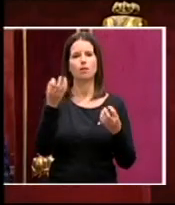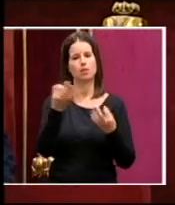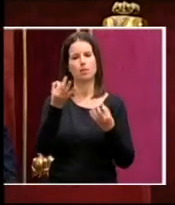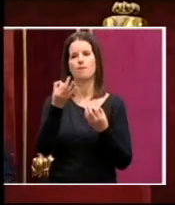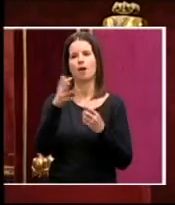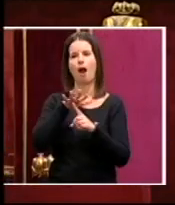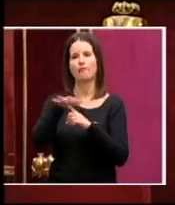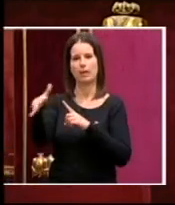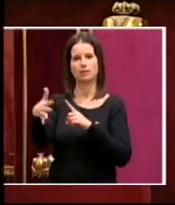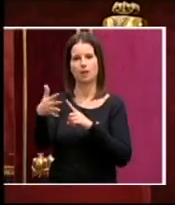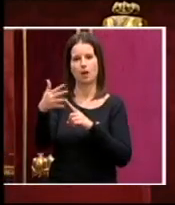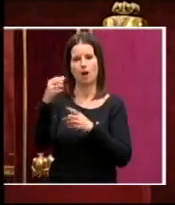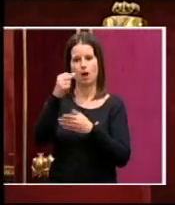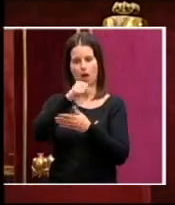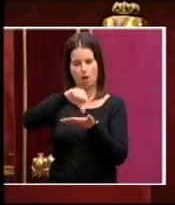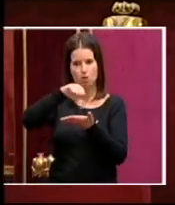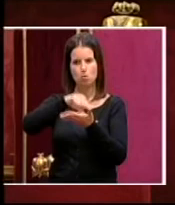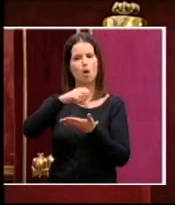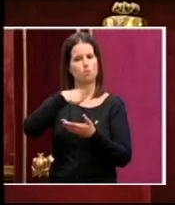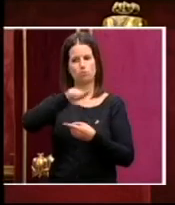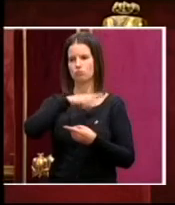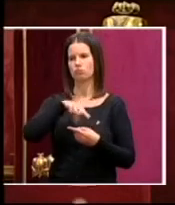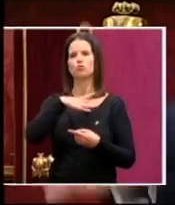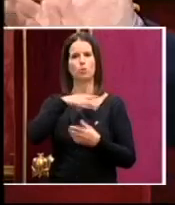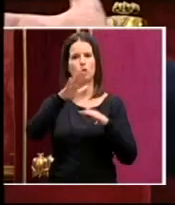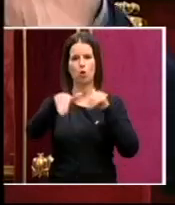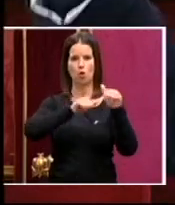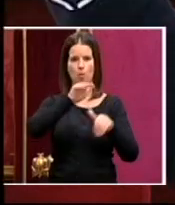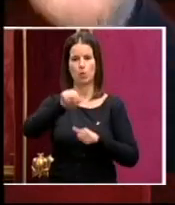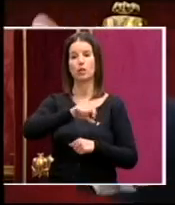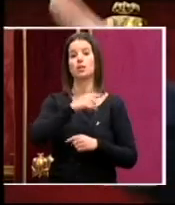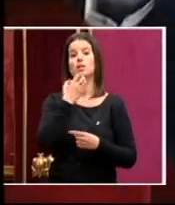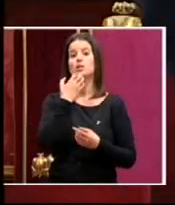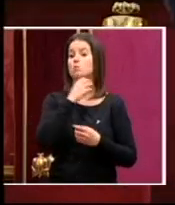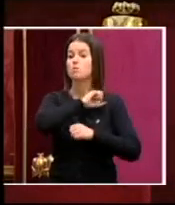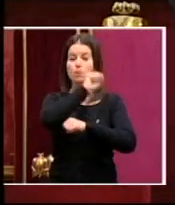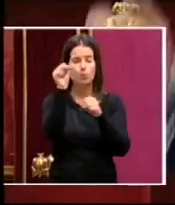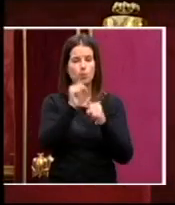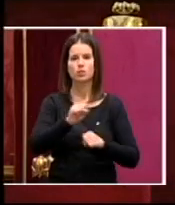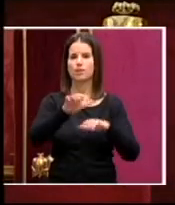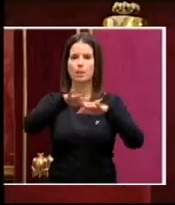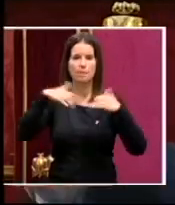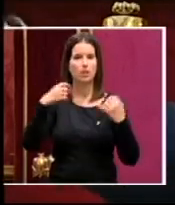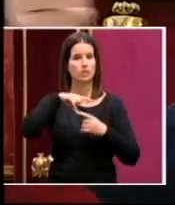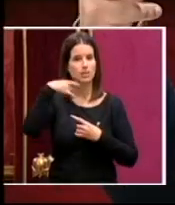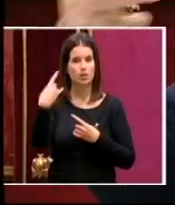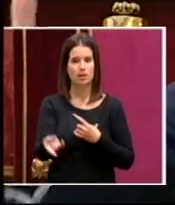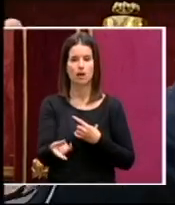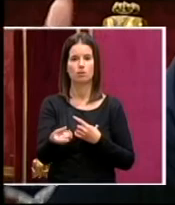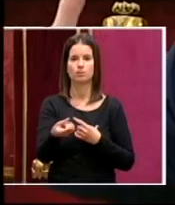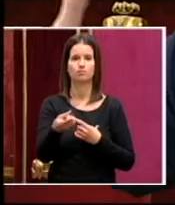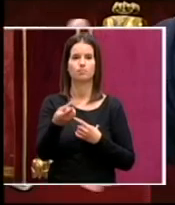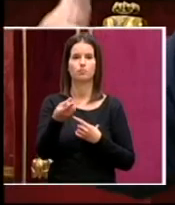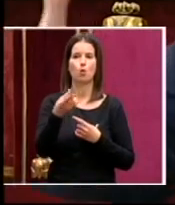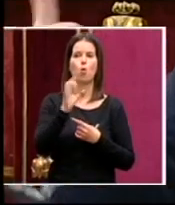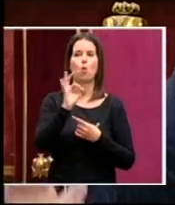ciudad, pues estamos dispuestos a convocarlo. En segundo lugar, ante la imposibilidad de convocar un pleno extraordinario y ante la posibilidad de que